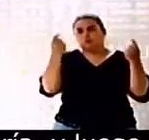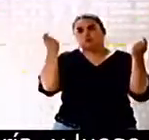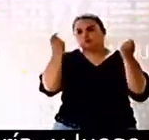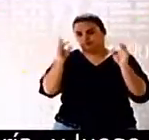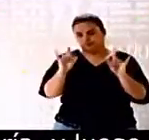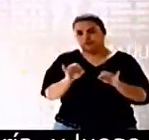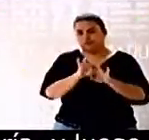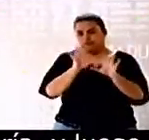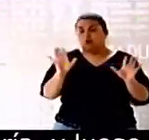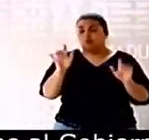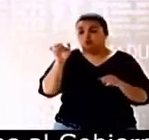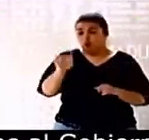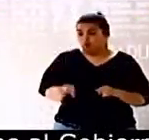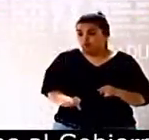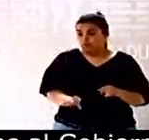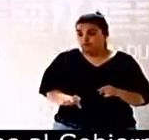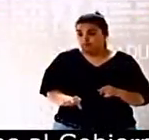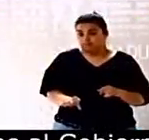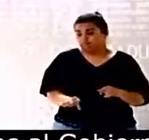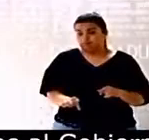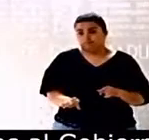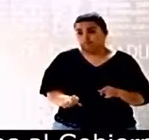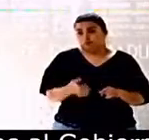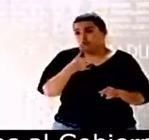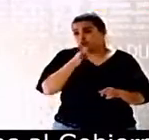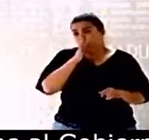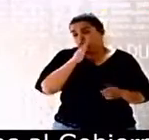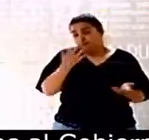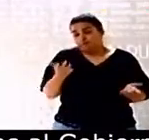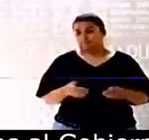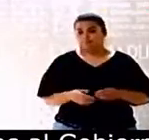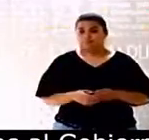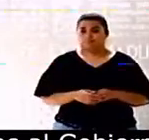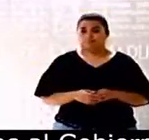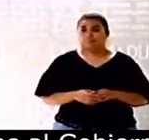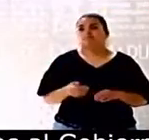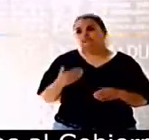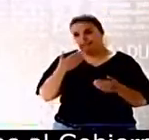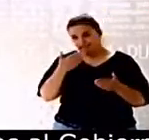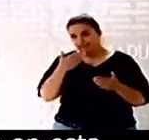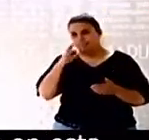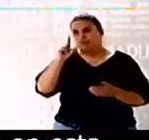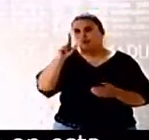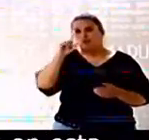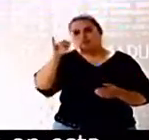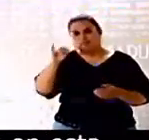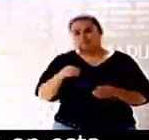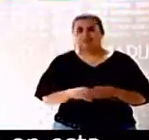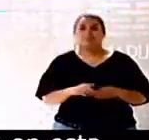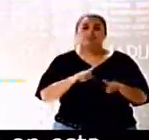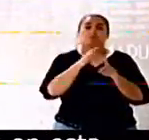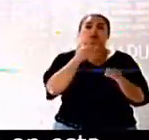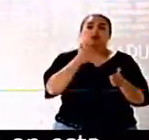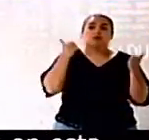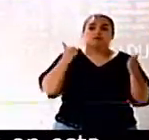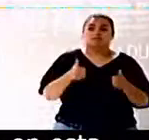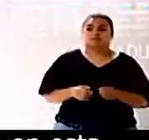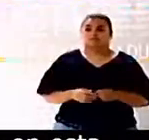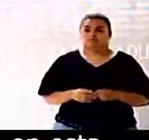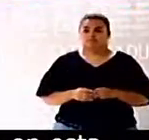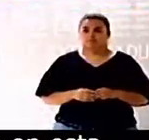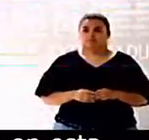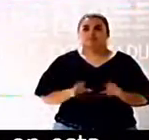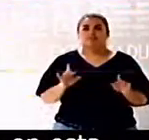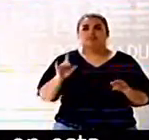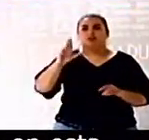evidentemente. Pero en esta mañana ese posicionamiento no está todavía. Se lo agradezco, Loli. ¿Alguna pregunta más? Sí,